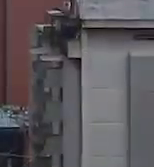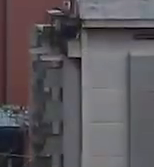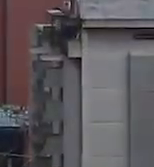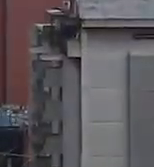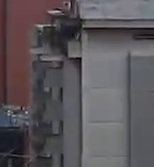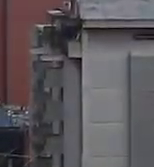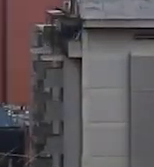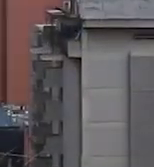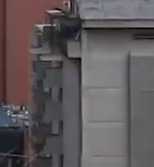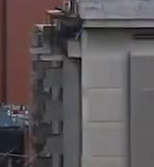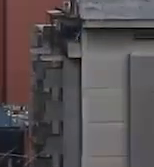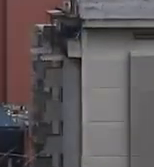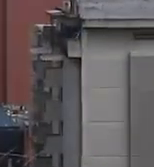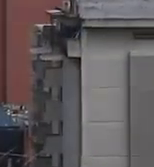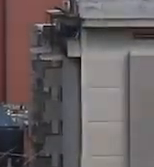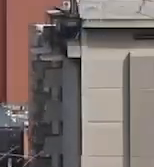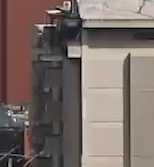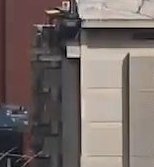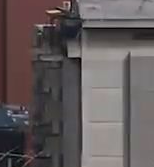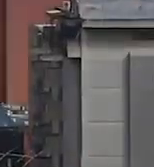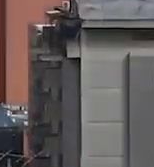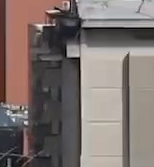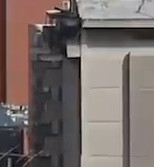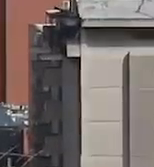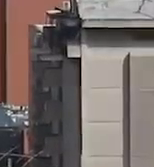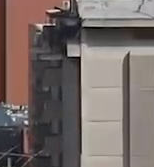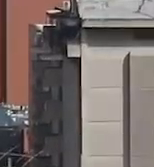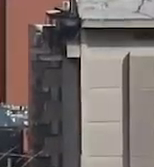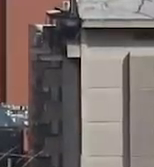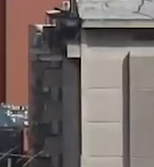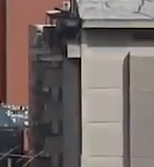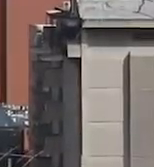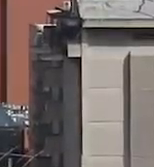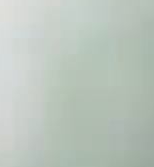laiguana.tv. 10 años de verdad.